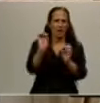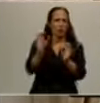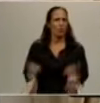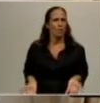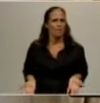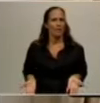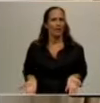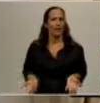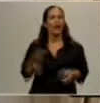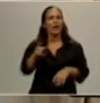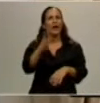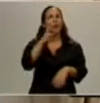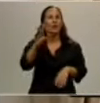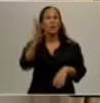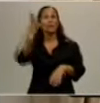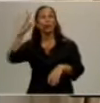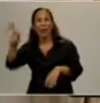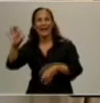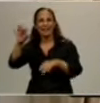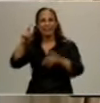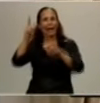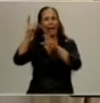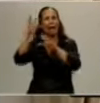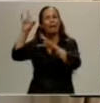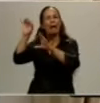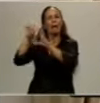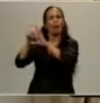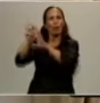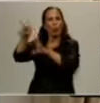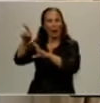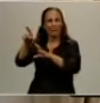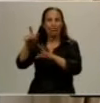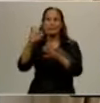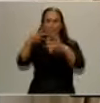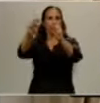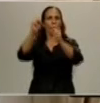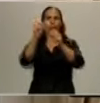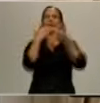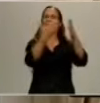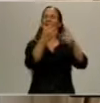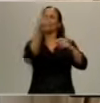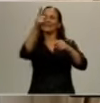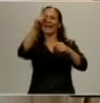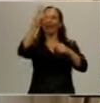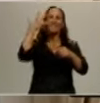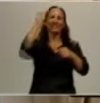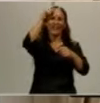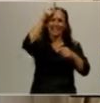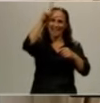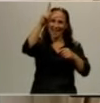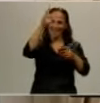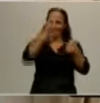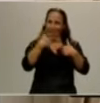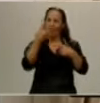descubren 4.040 cuentas, como se descubrieron, por ejemplo, a partir de una colaboración con la República Francesa,